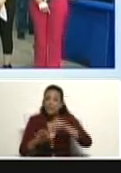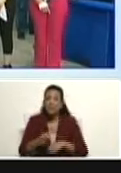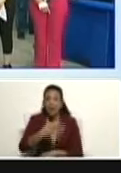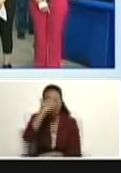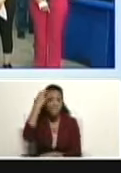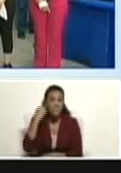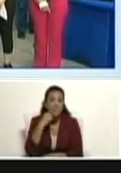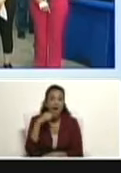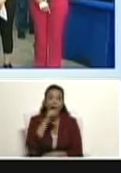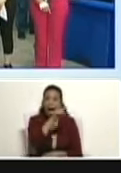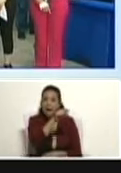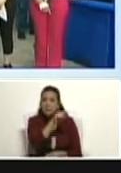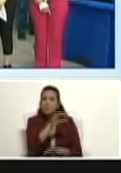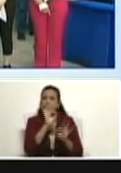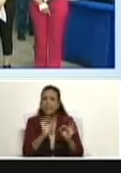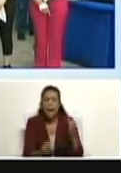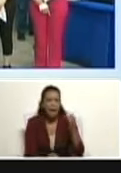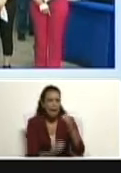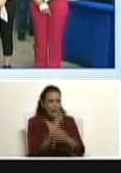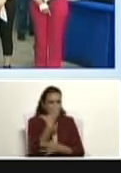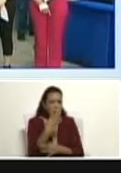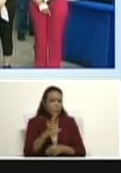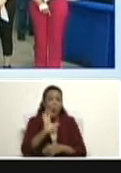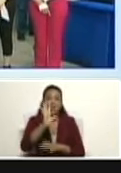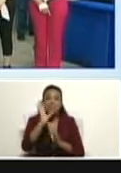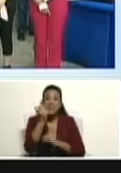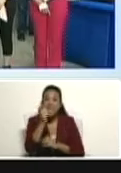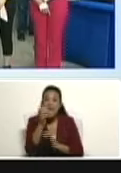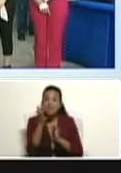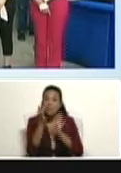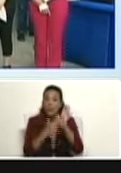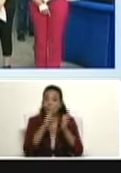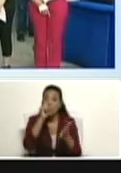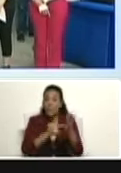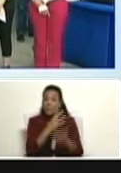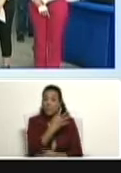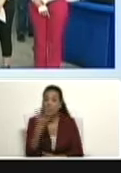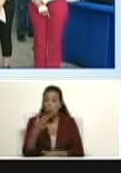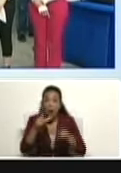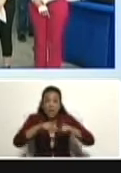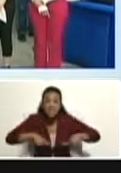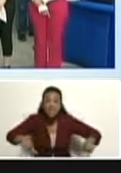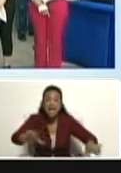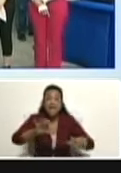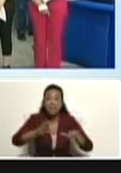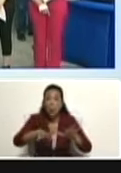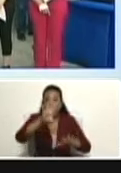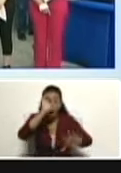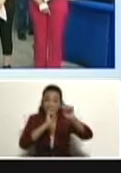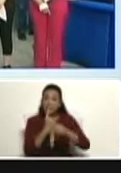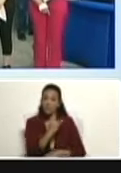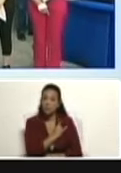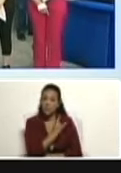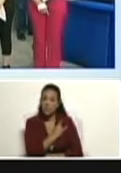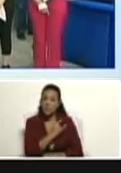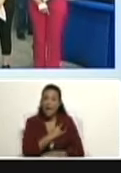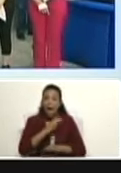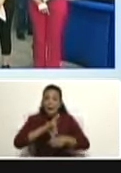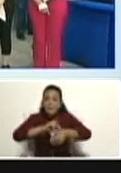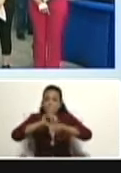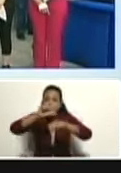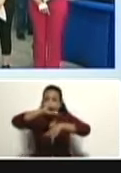Francisco de Miranda, ha nacido hoy, 10 de abril 2024, el Centro de Formación de Ingeniería